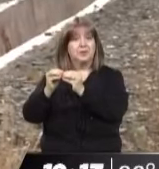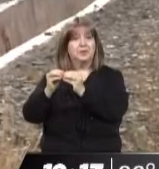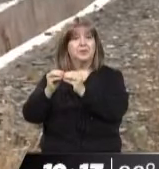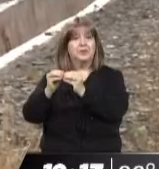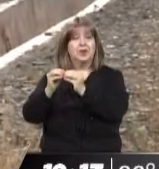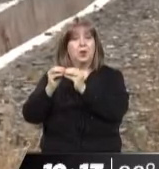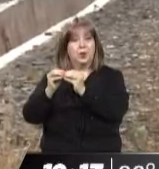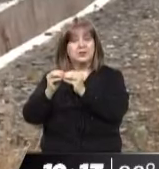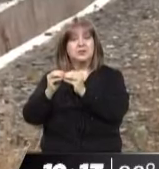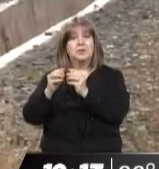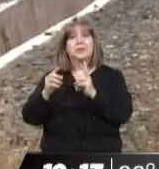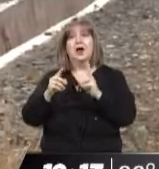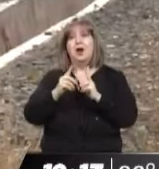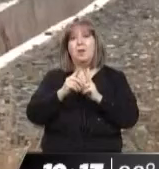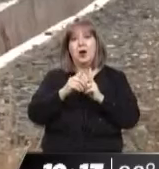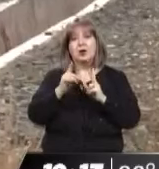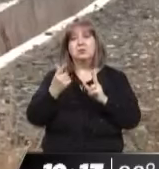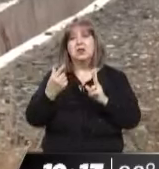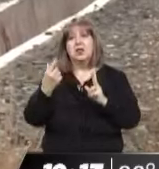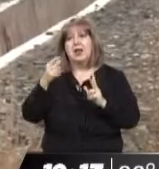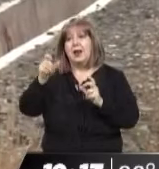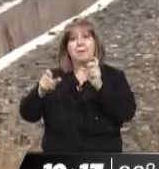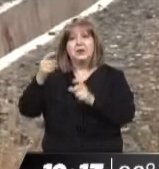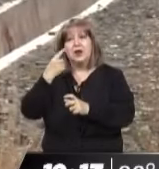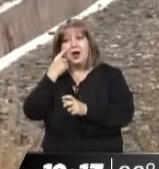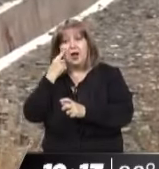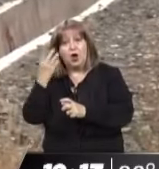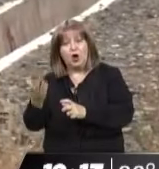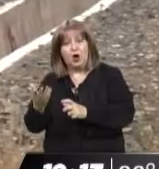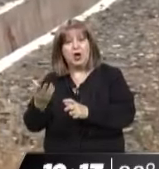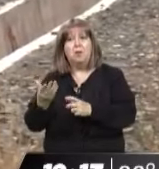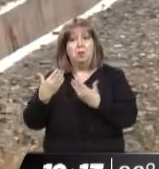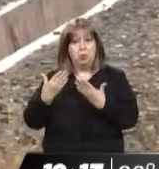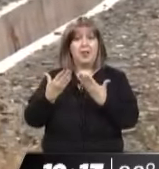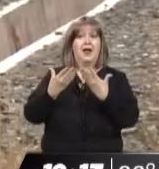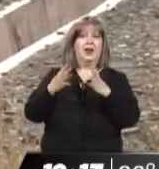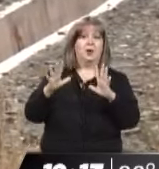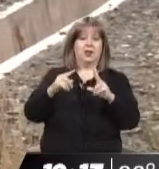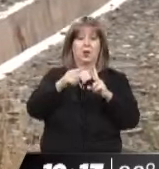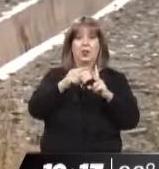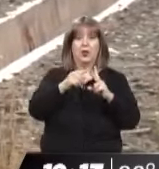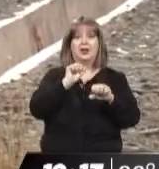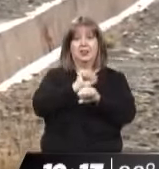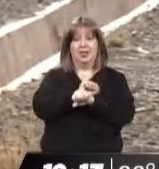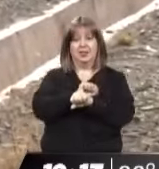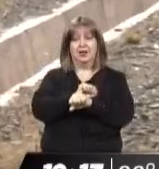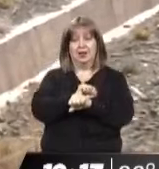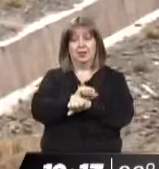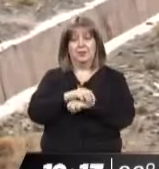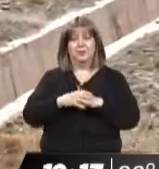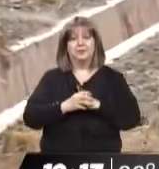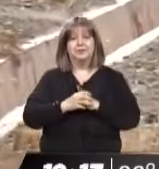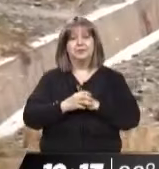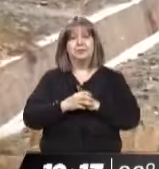favorezca que aquellas personas que tuvieron conocimiento de los hechos tengan mayor libertad y mayor seguridad para presentarse a